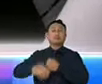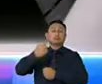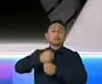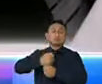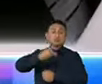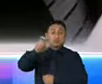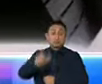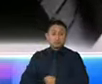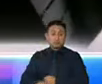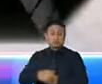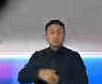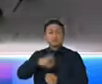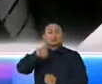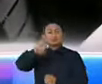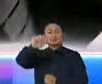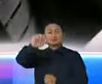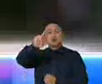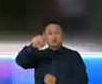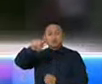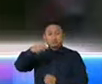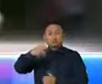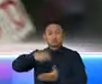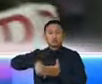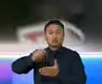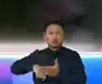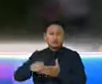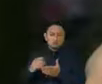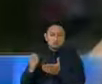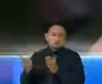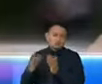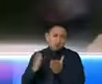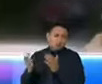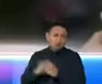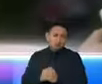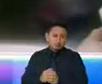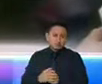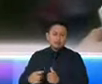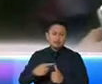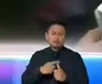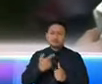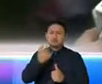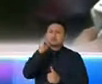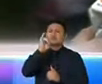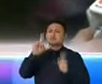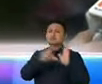que se tratarían de contratos ocasionales. Bueno, irregulares en el sentido de que son